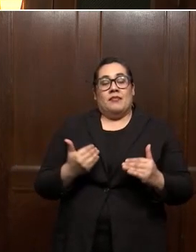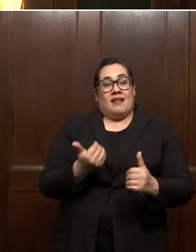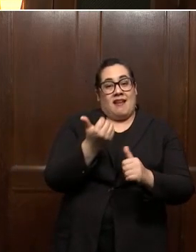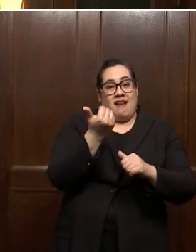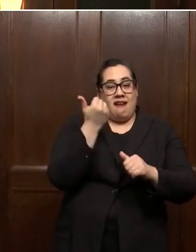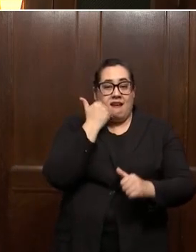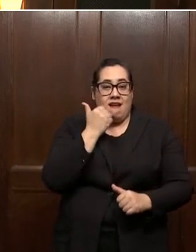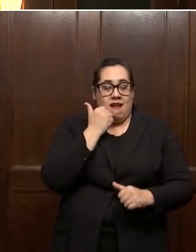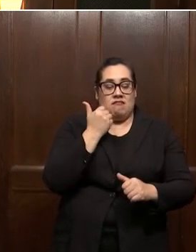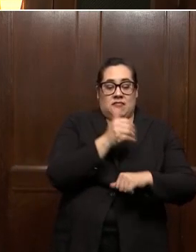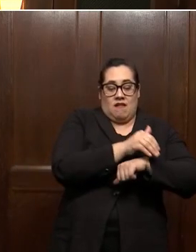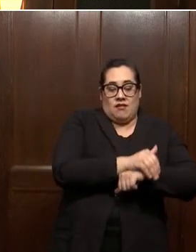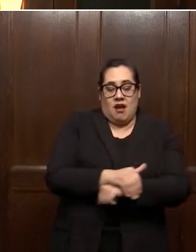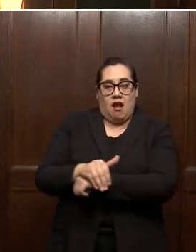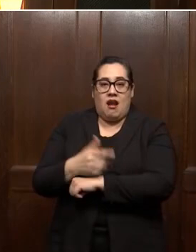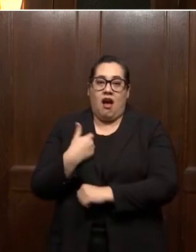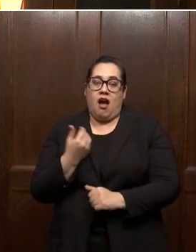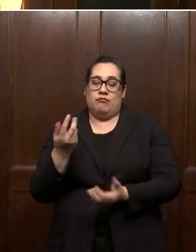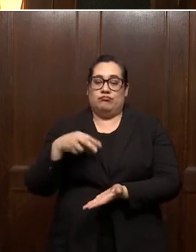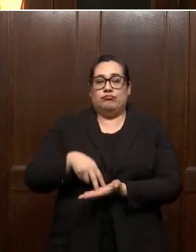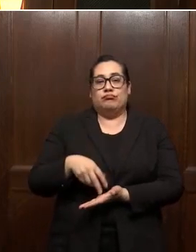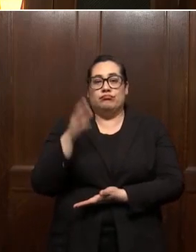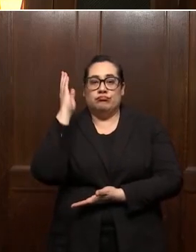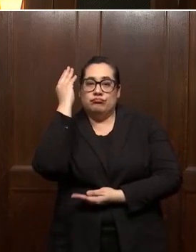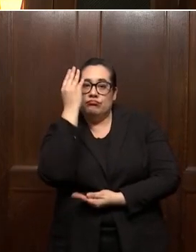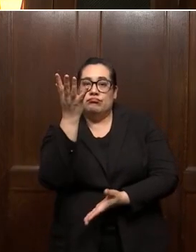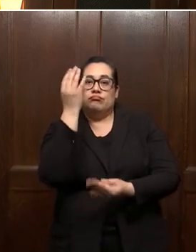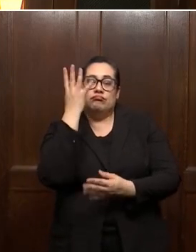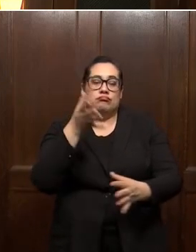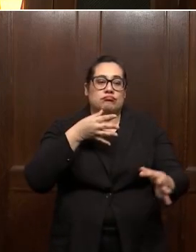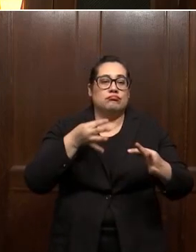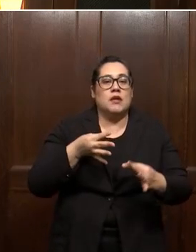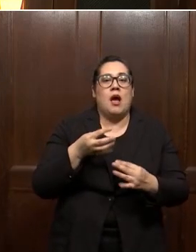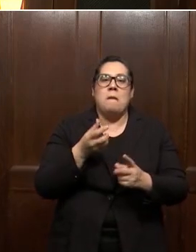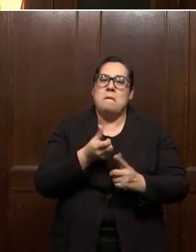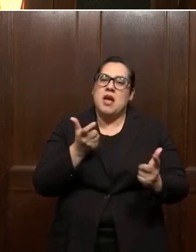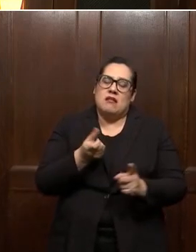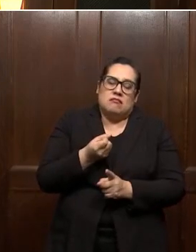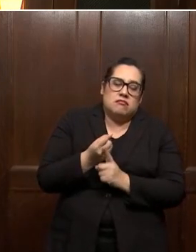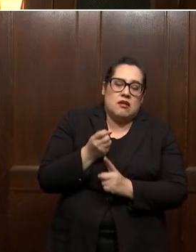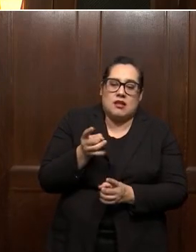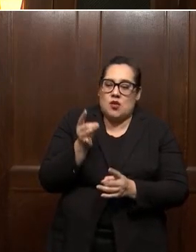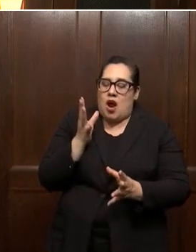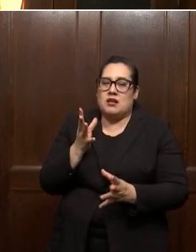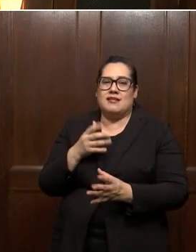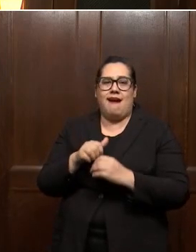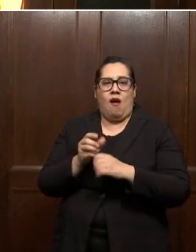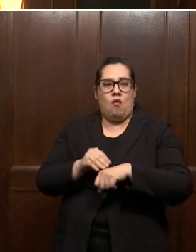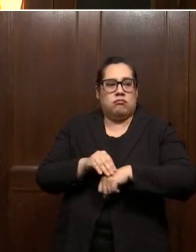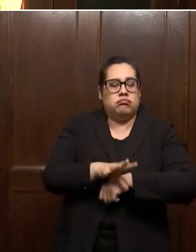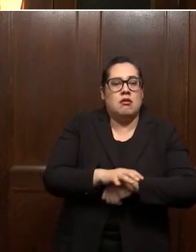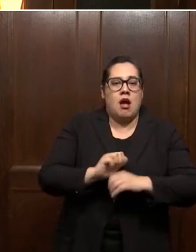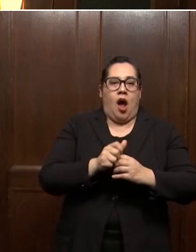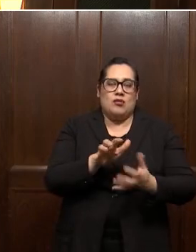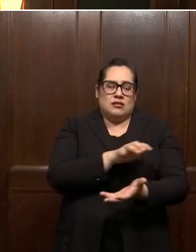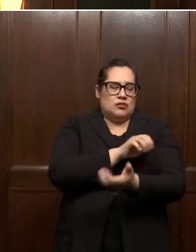noche he hablado sobre el gran impacto que ha tenido esta crisis y cómo ha destruido vidas y